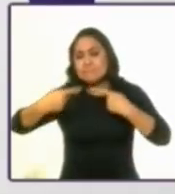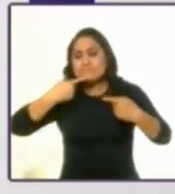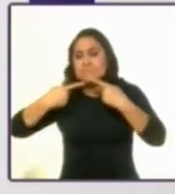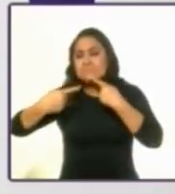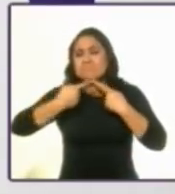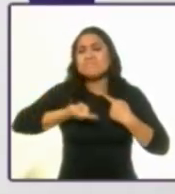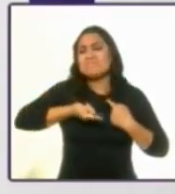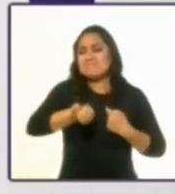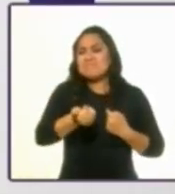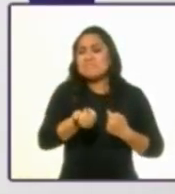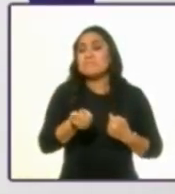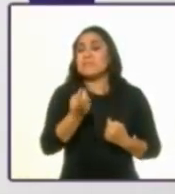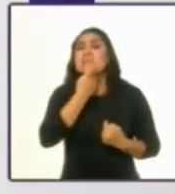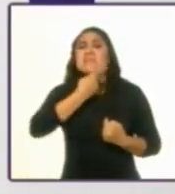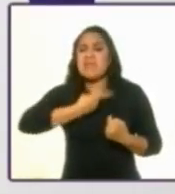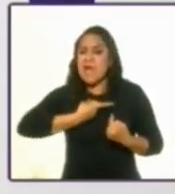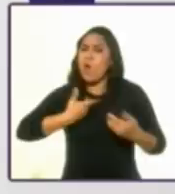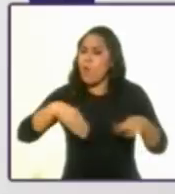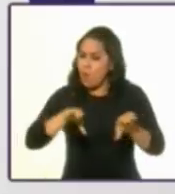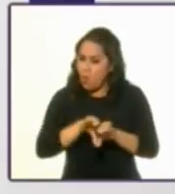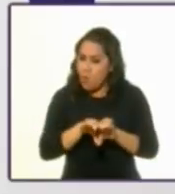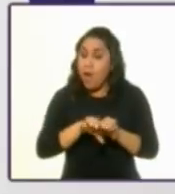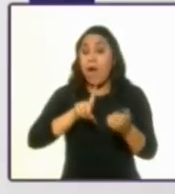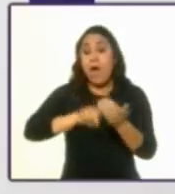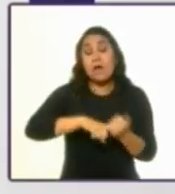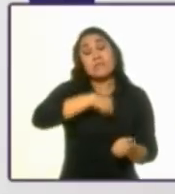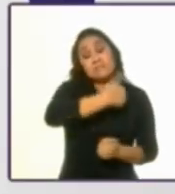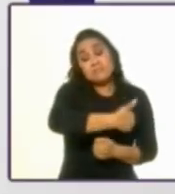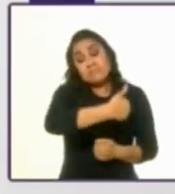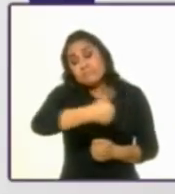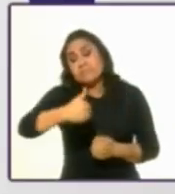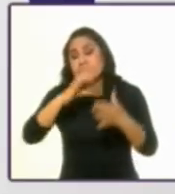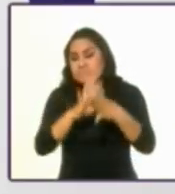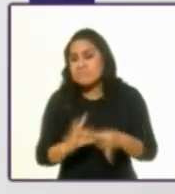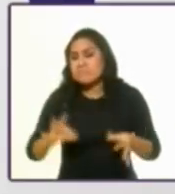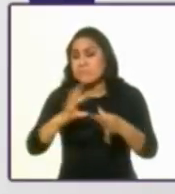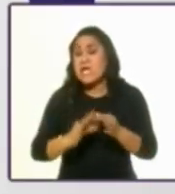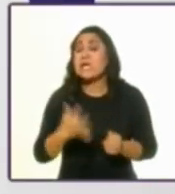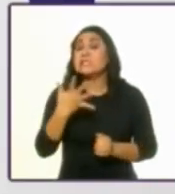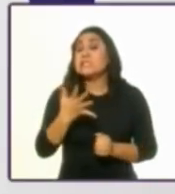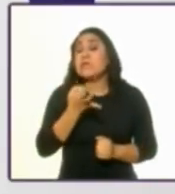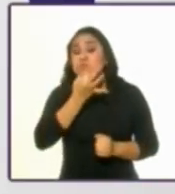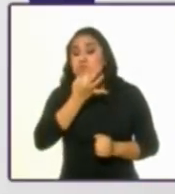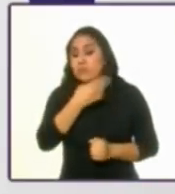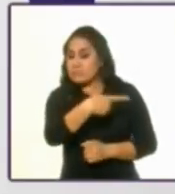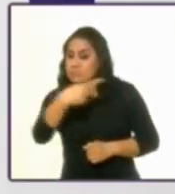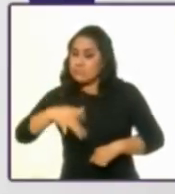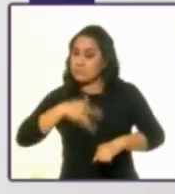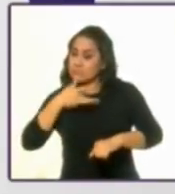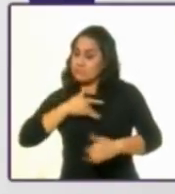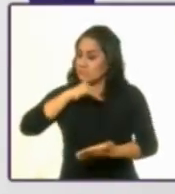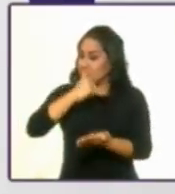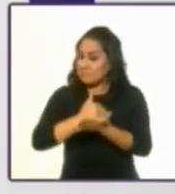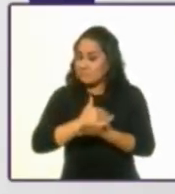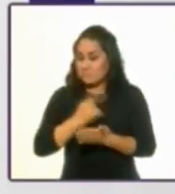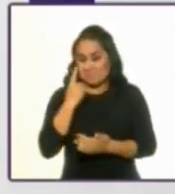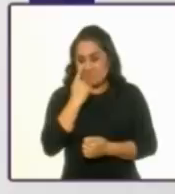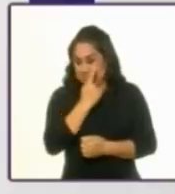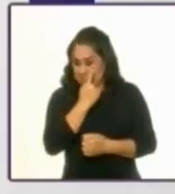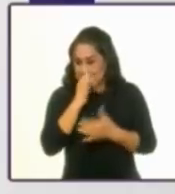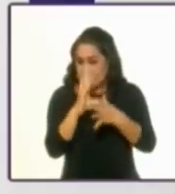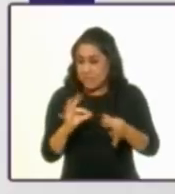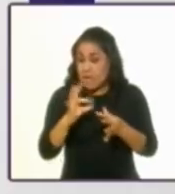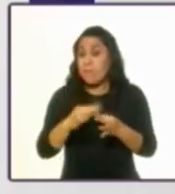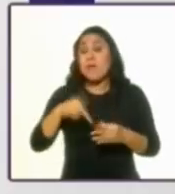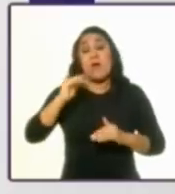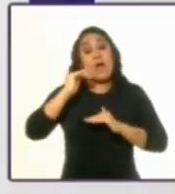díganos como en el que cada uno contará con cinco minutos que podrá administrar como mejor le convenga pero sólo podrá